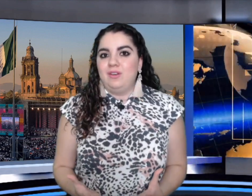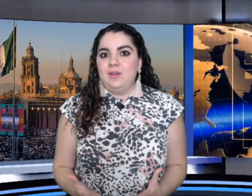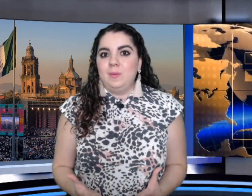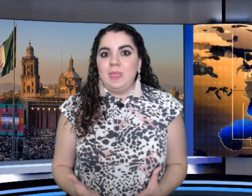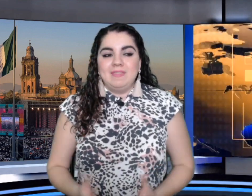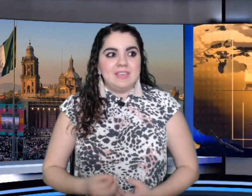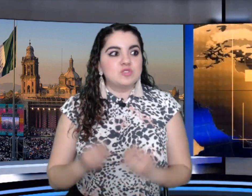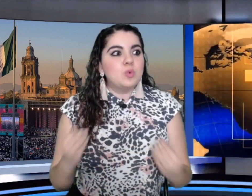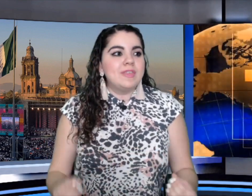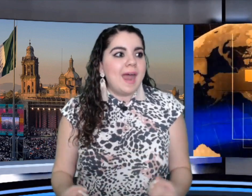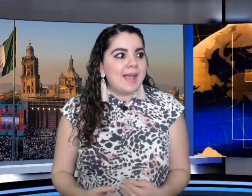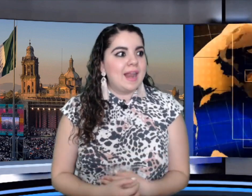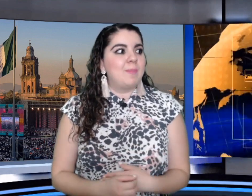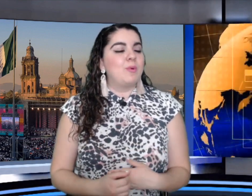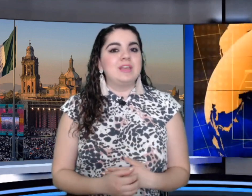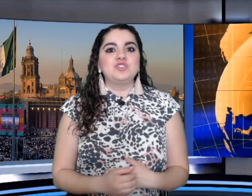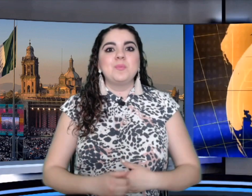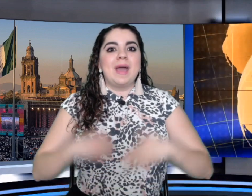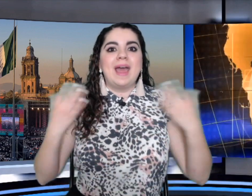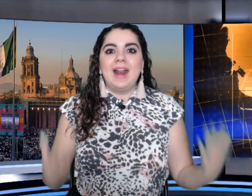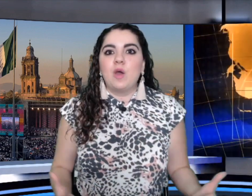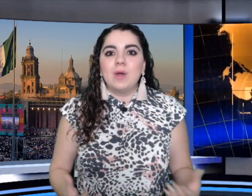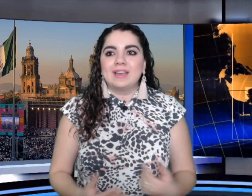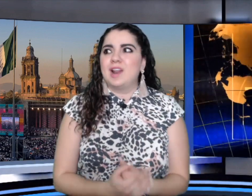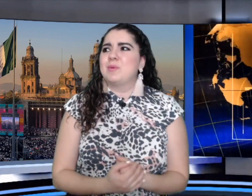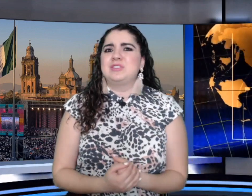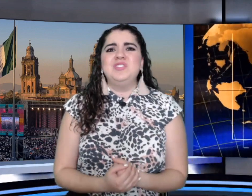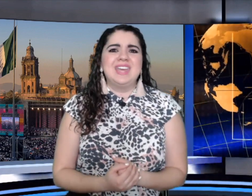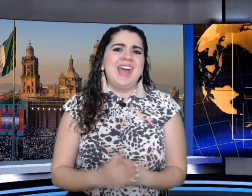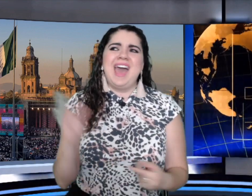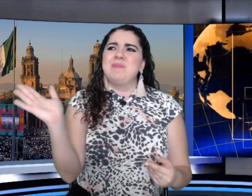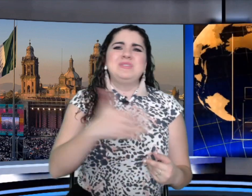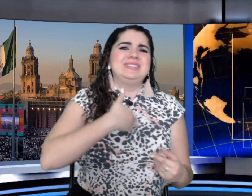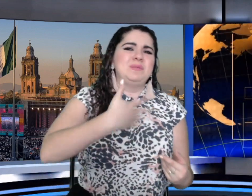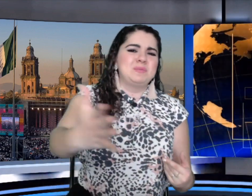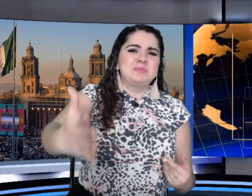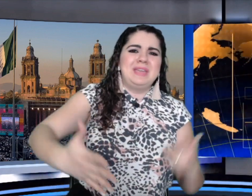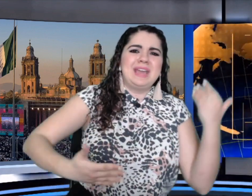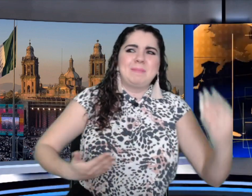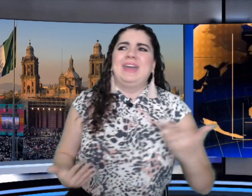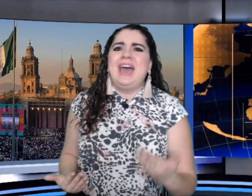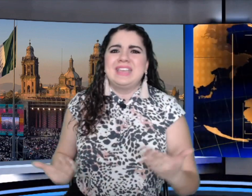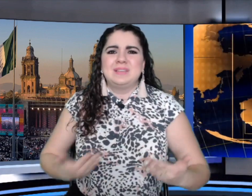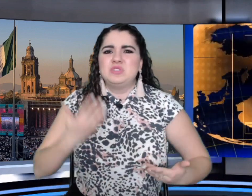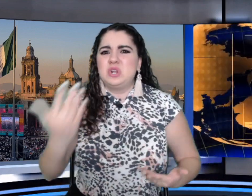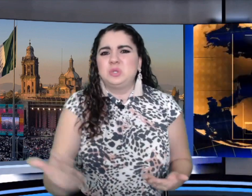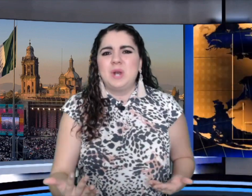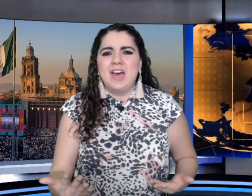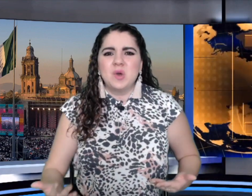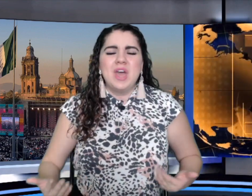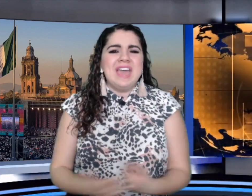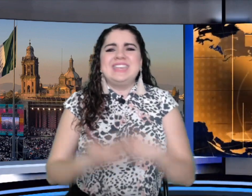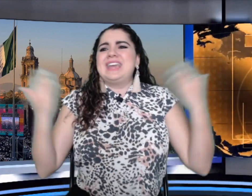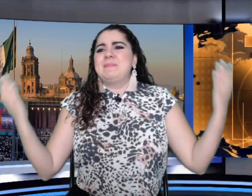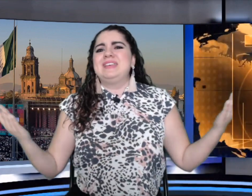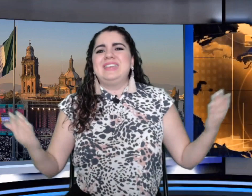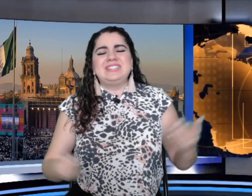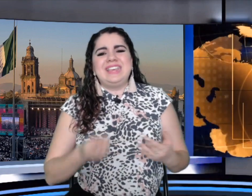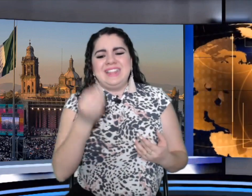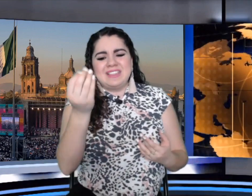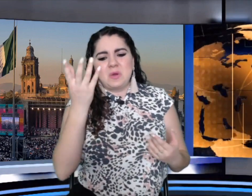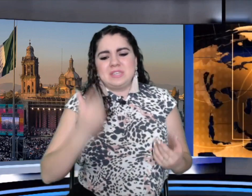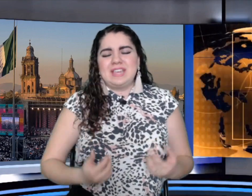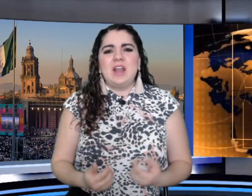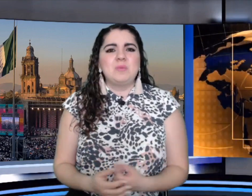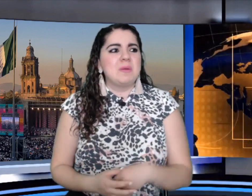población descuidara, que la población bajara la guardia, que la población dijera, ay, pues ya estamos más para allá que para acá, ya estamos del otro lado, ya qué más da